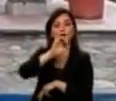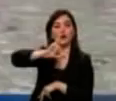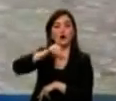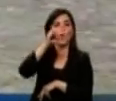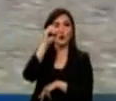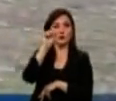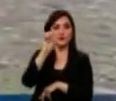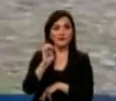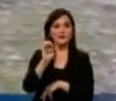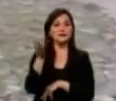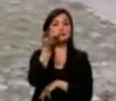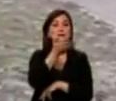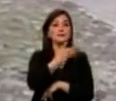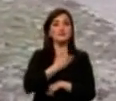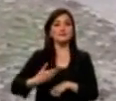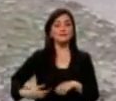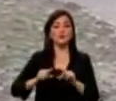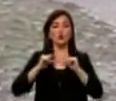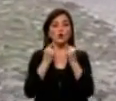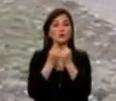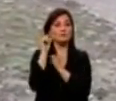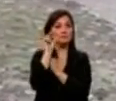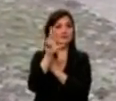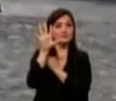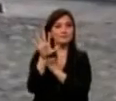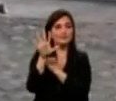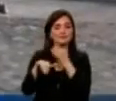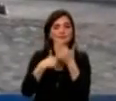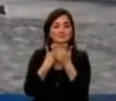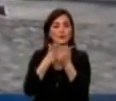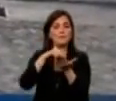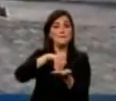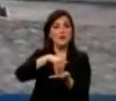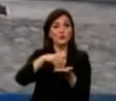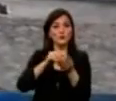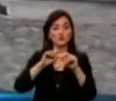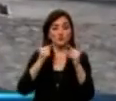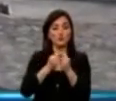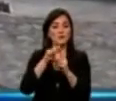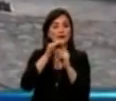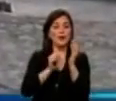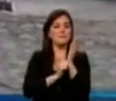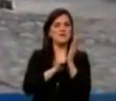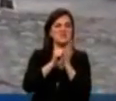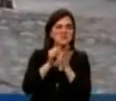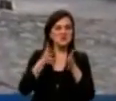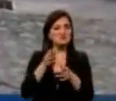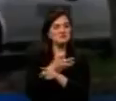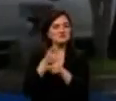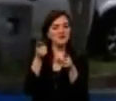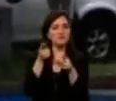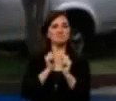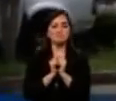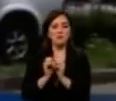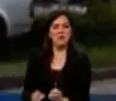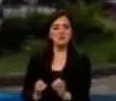República, Rafael Correa, con el Buró Político de Alianza País y miembros del gabinete. Alistan algunos aspectos del proceso